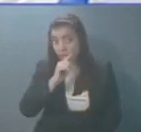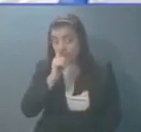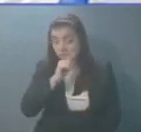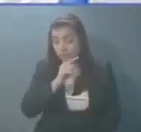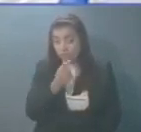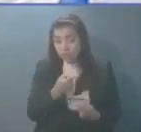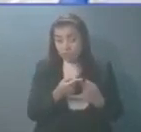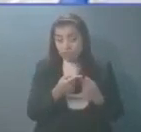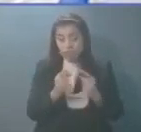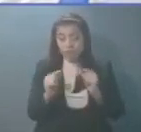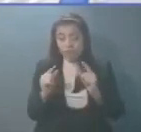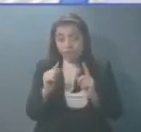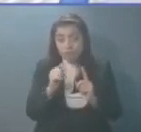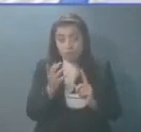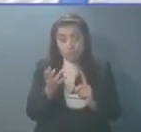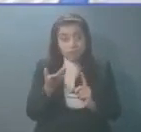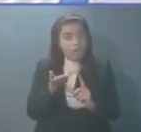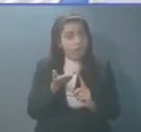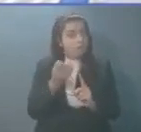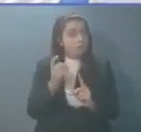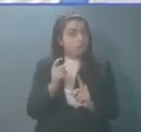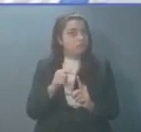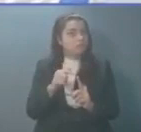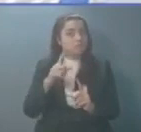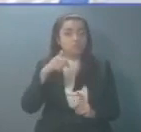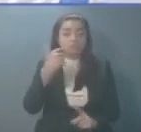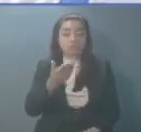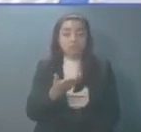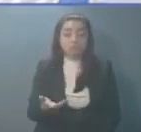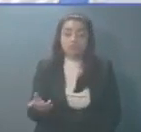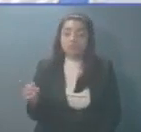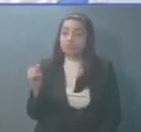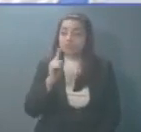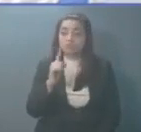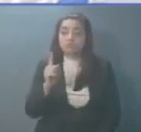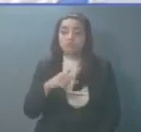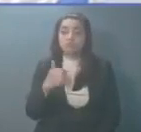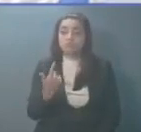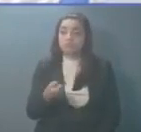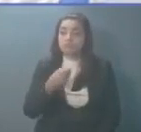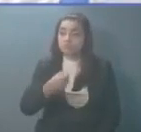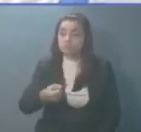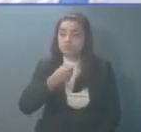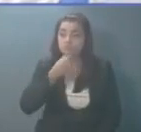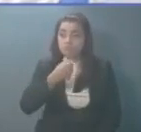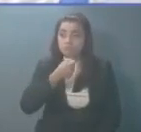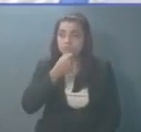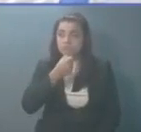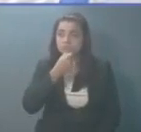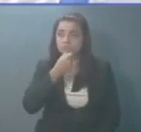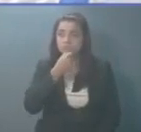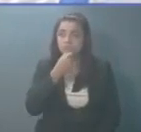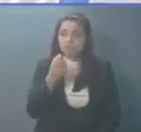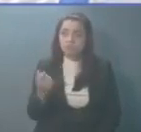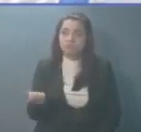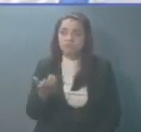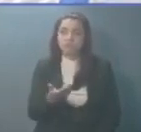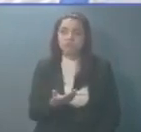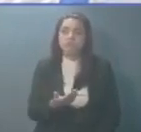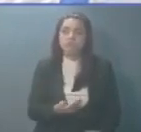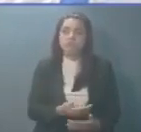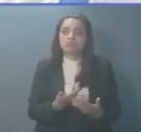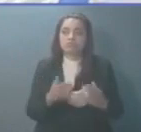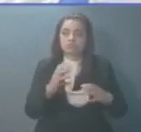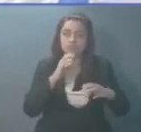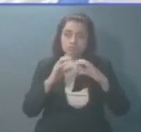calumnia, que eso es otra cosa. Eso ya no es información, eso ya no es